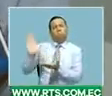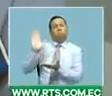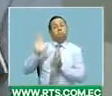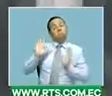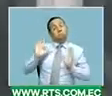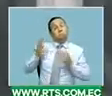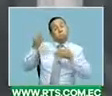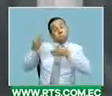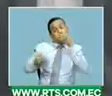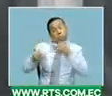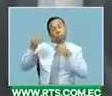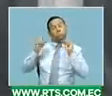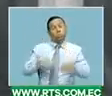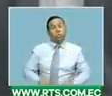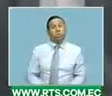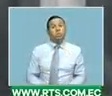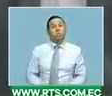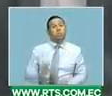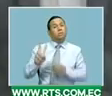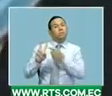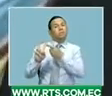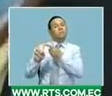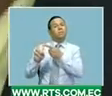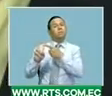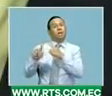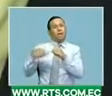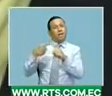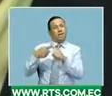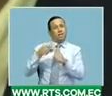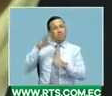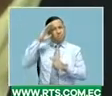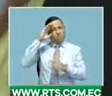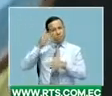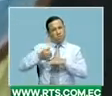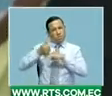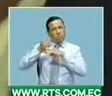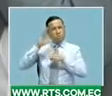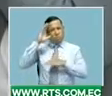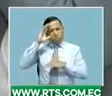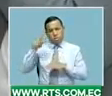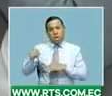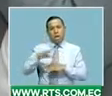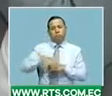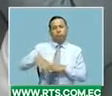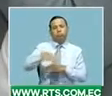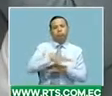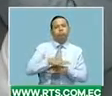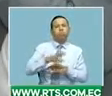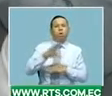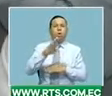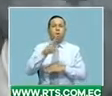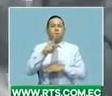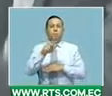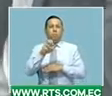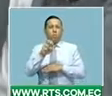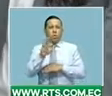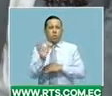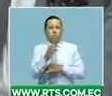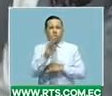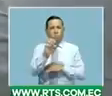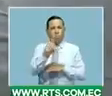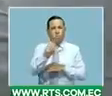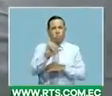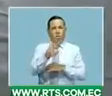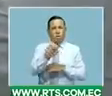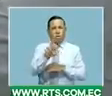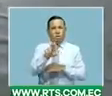actos. Uno de los involucrados, el excomisario de policía de la parroquia Puerto Bolívar, salió al paso de las declaraciones del